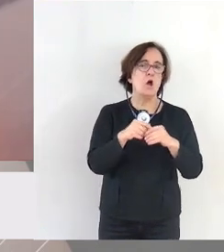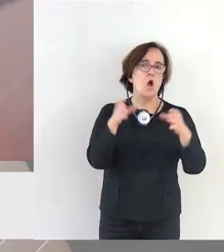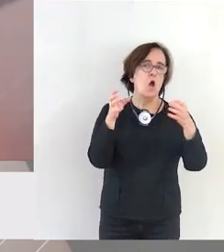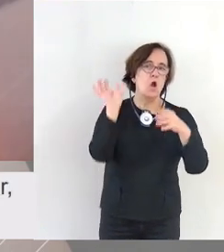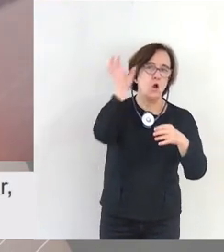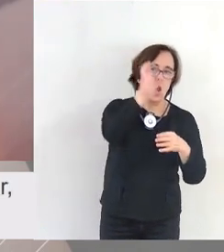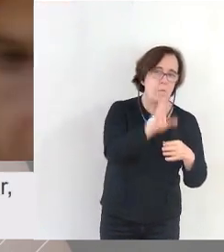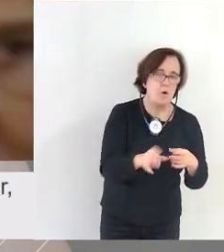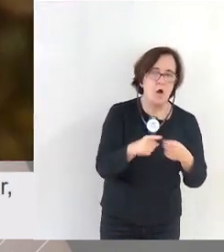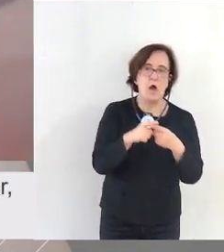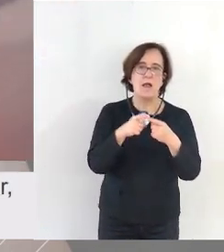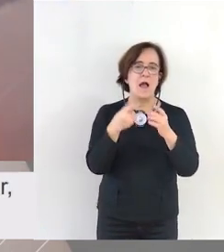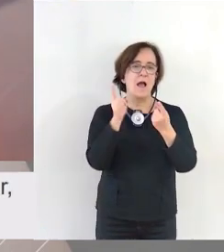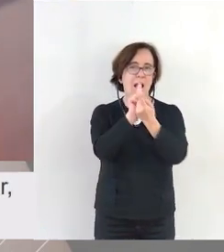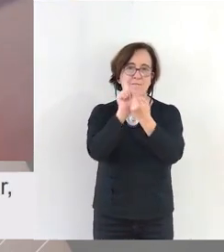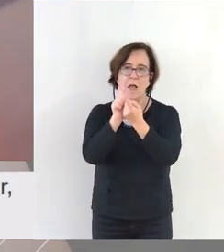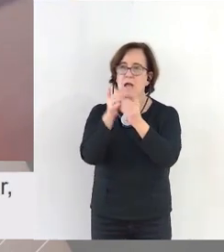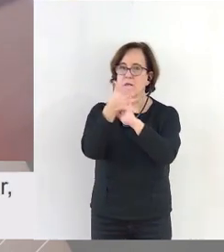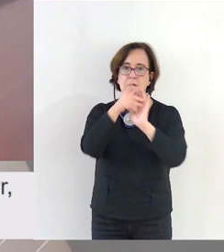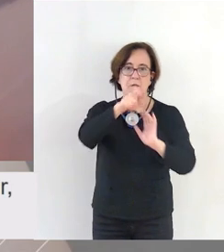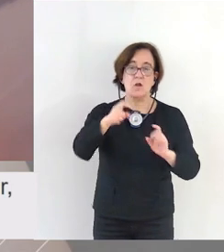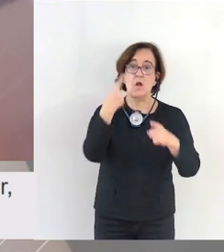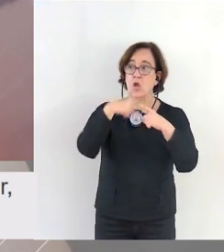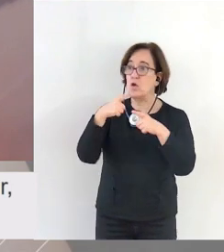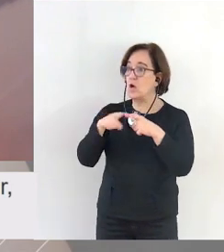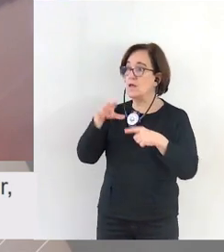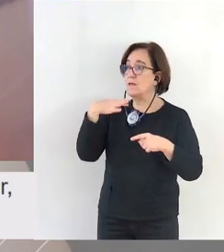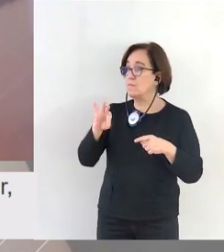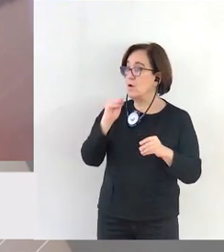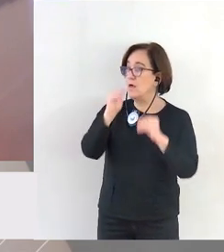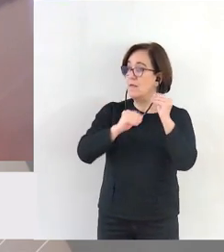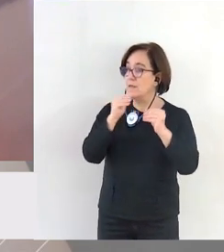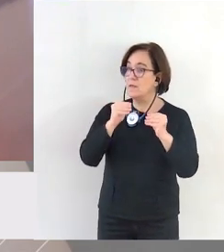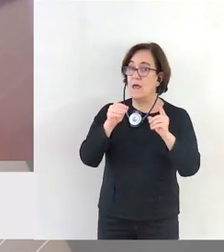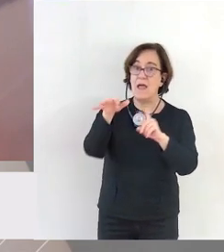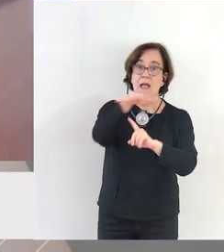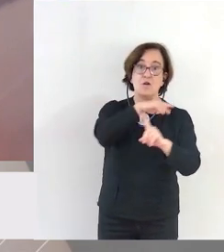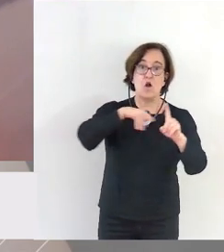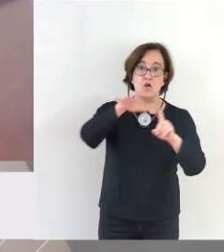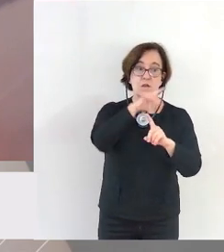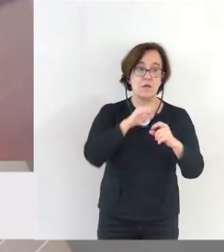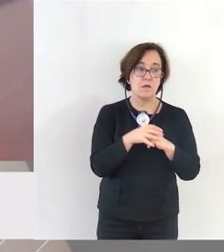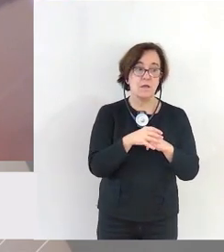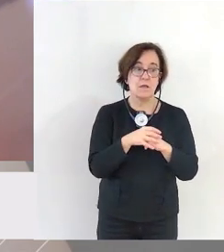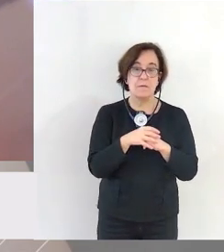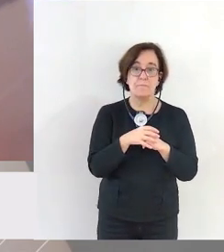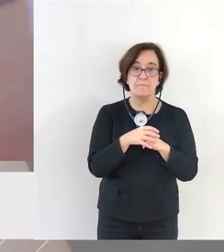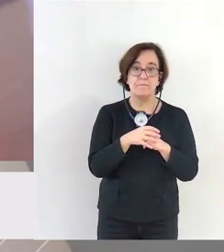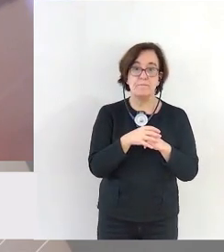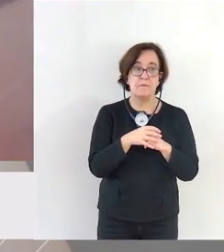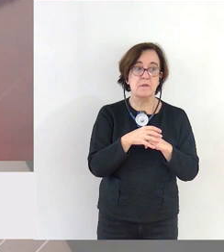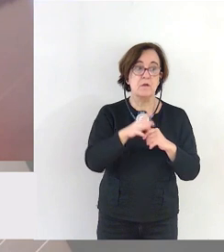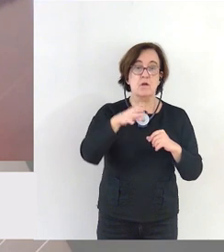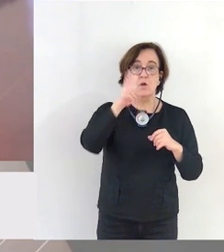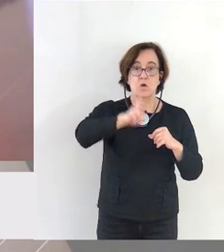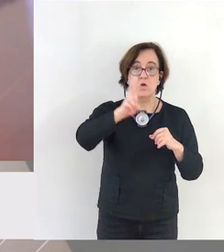los individuos bien pues una cosas que se puede hacer en este contexto y que sí que es útil un proceso